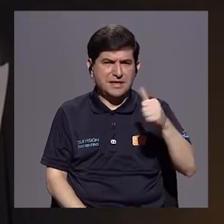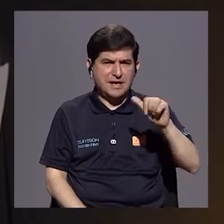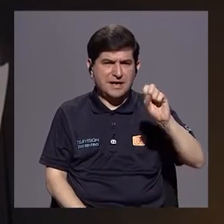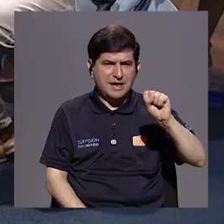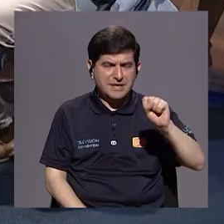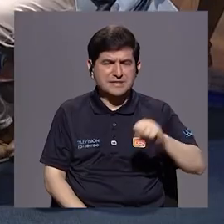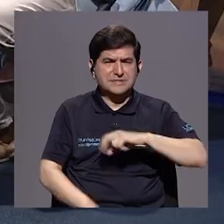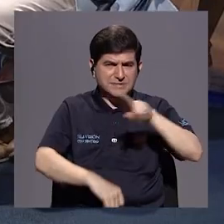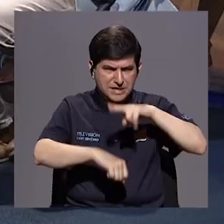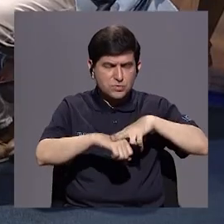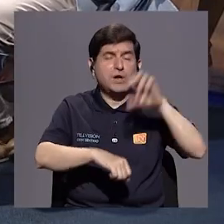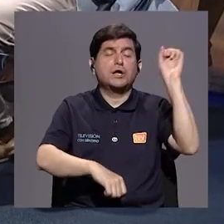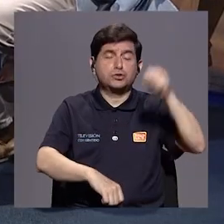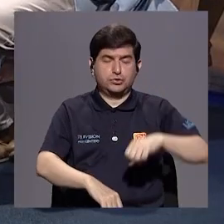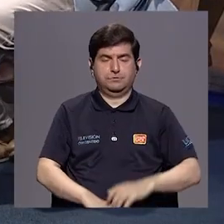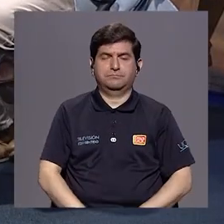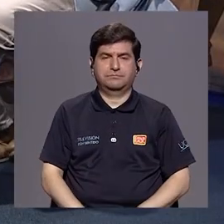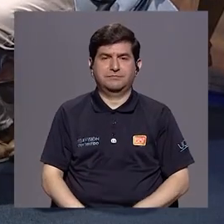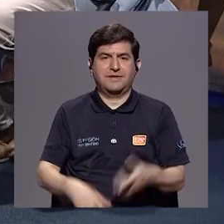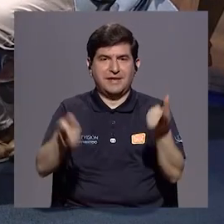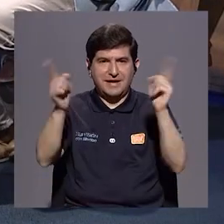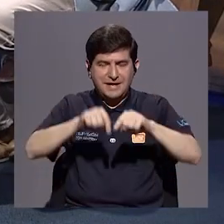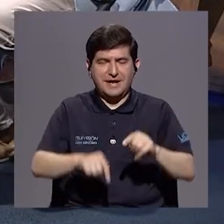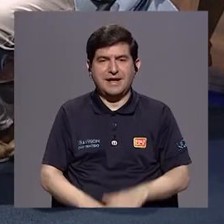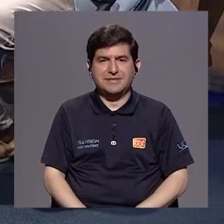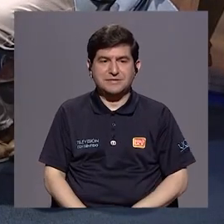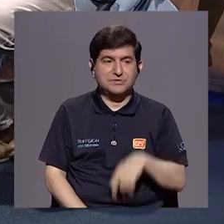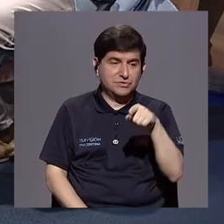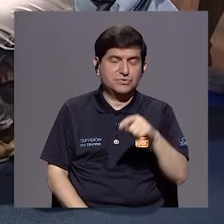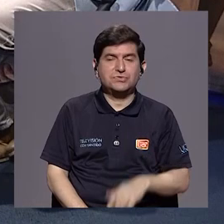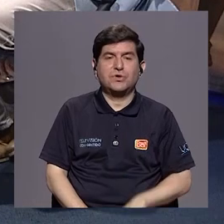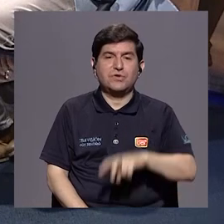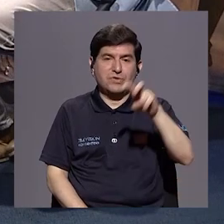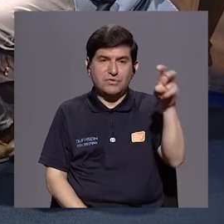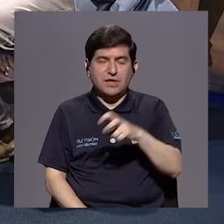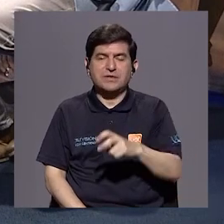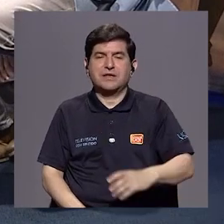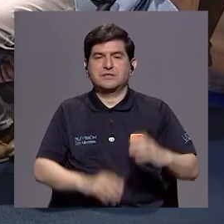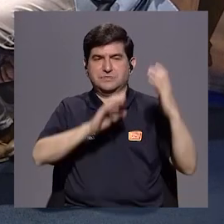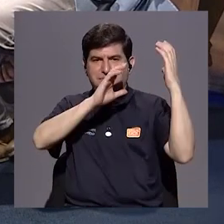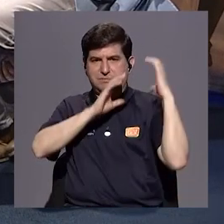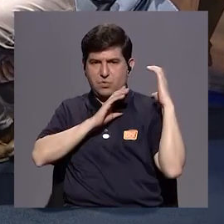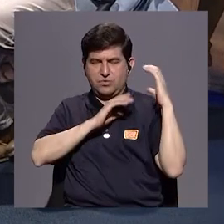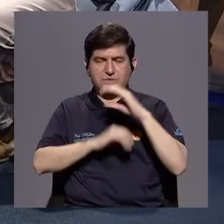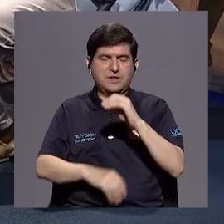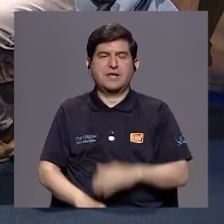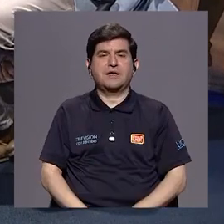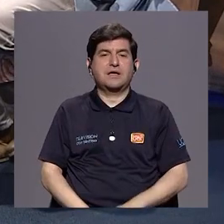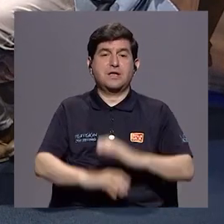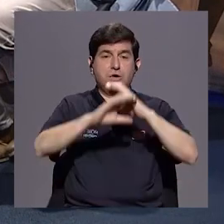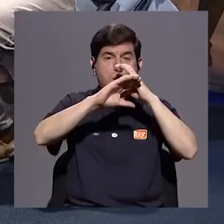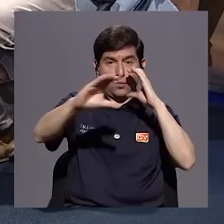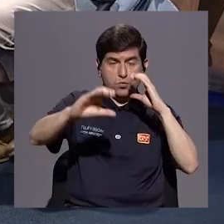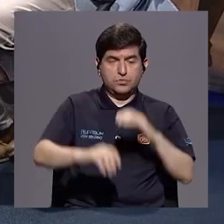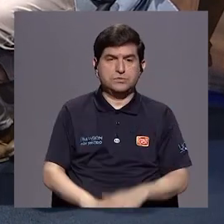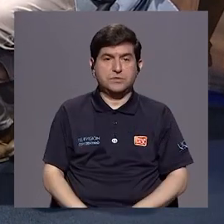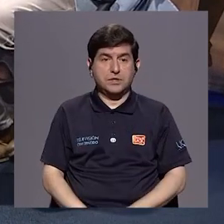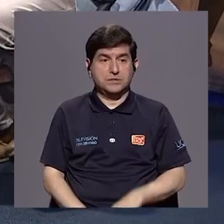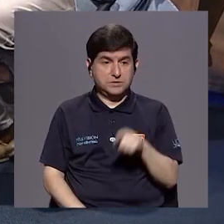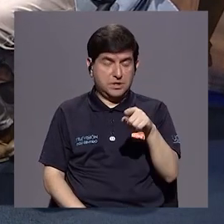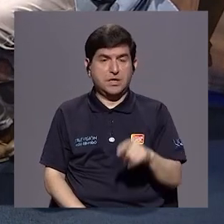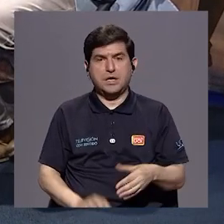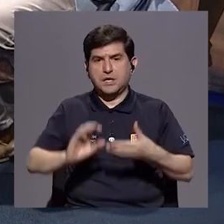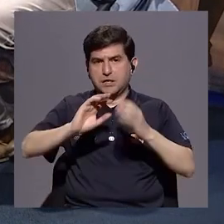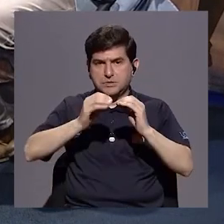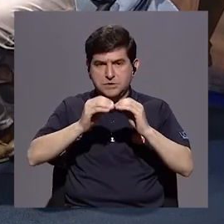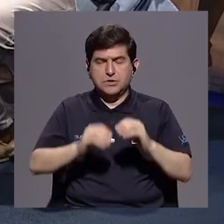natural porque en el caso de la flotilla de transporte y de autobuses que es una flotilla